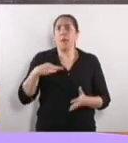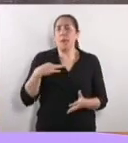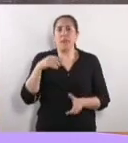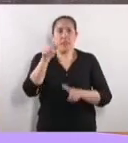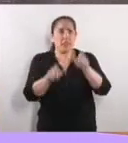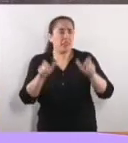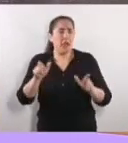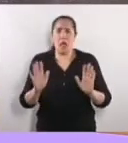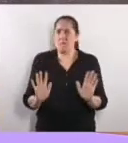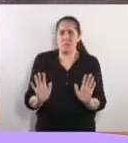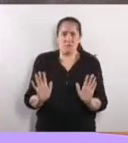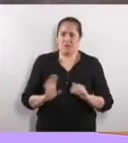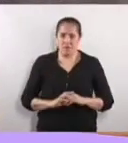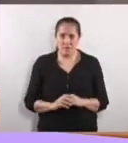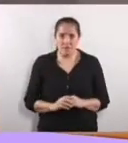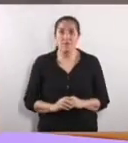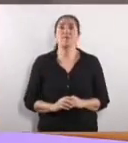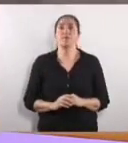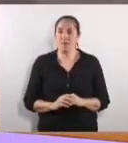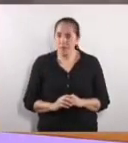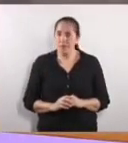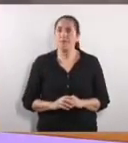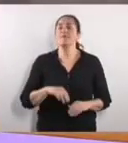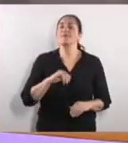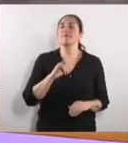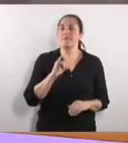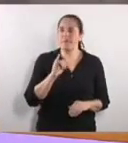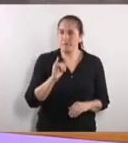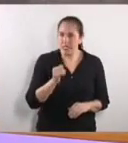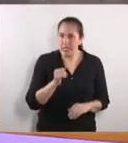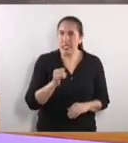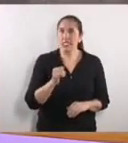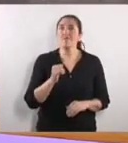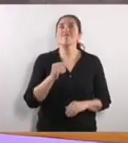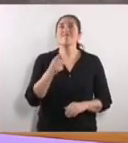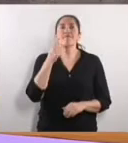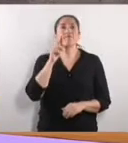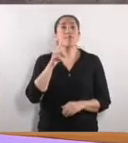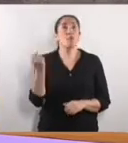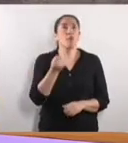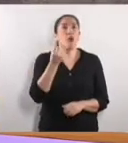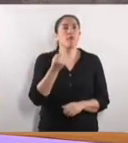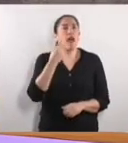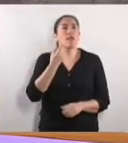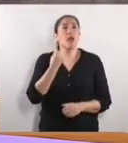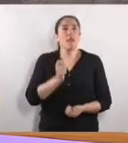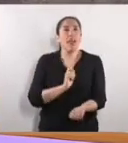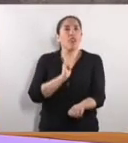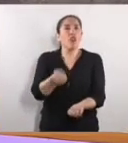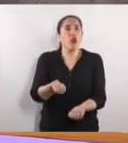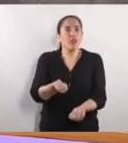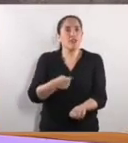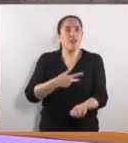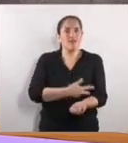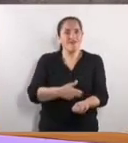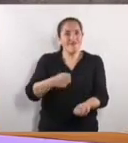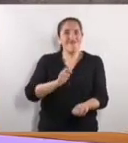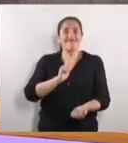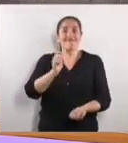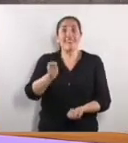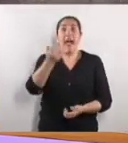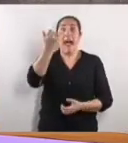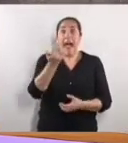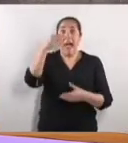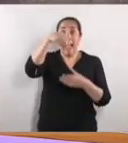de esta persona. Pero sí, desde el punto de vista de la donación de sangre. Claro. ¿Sí? ¿Por qué? Porque que esta proteína esté presente